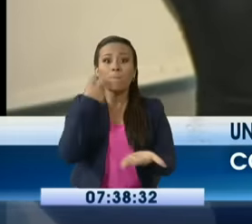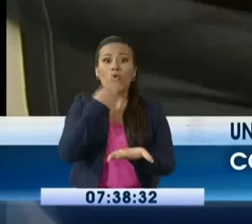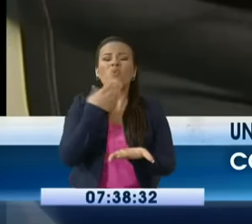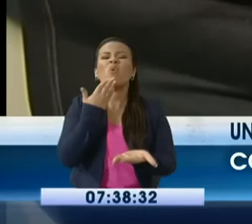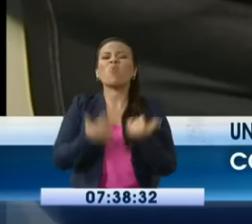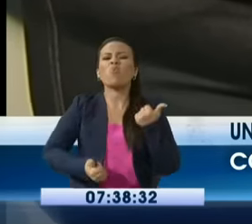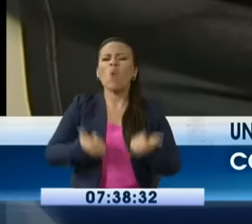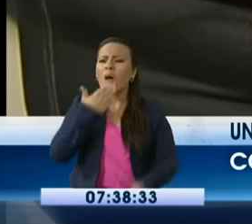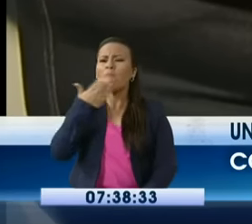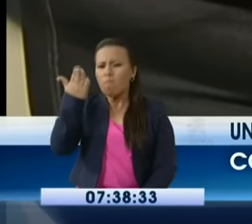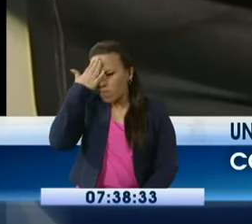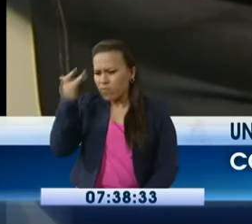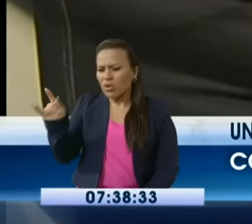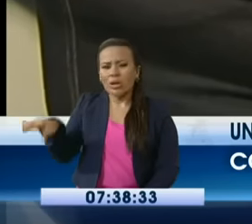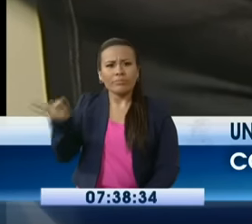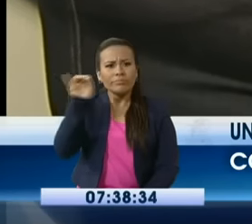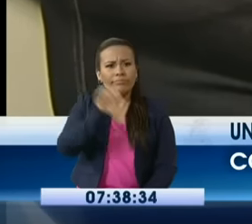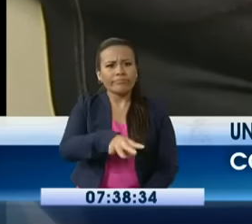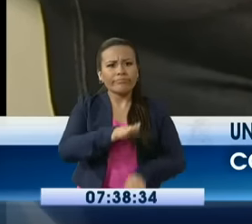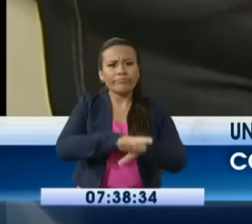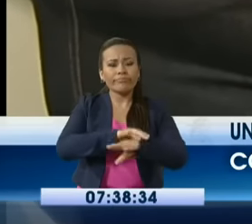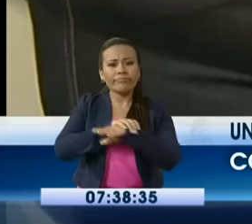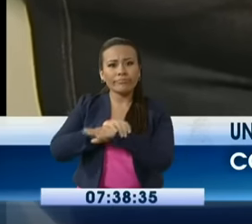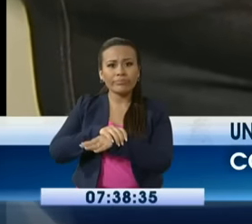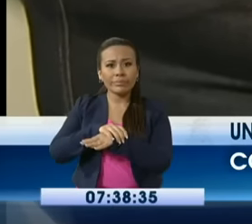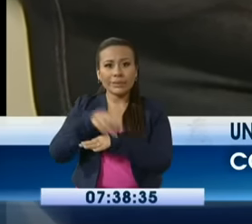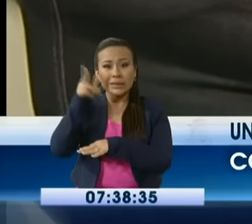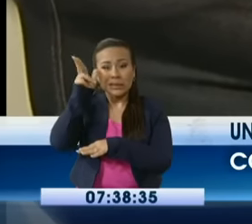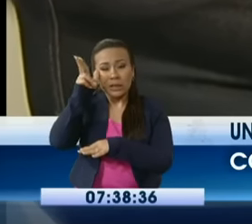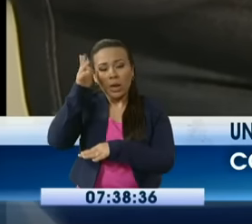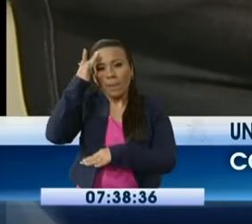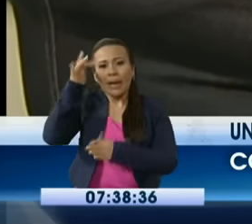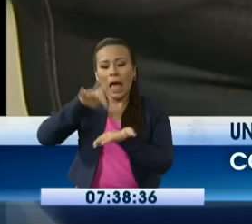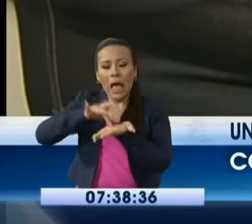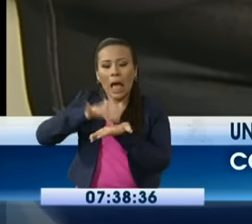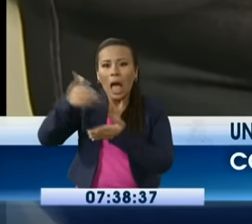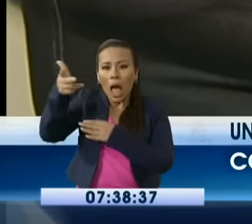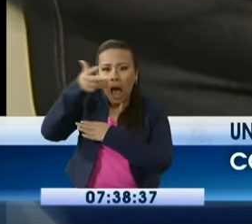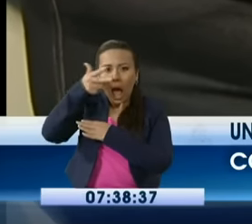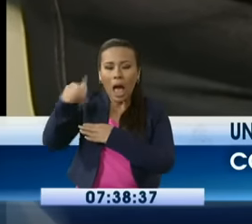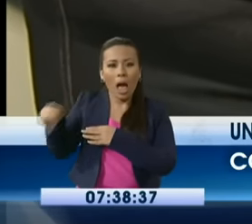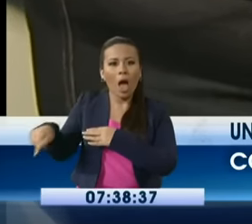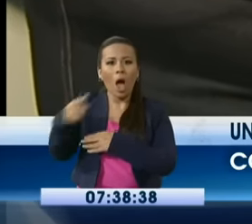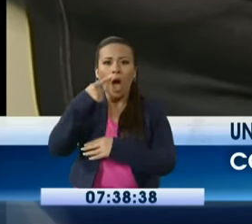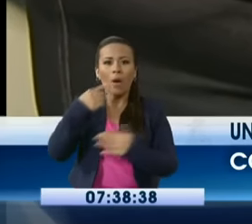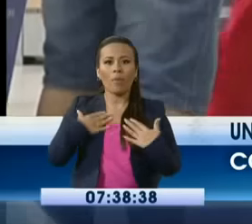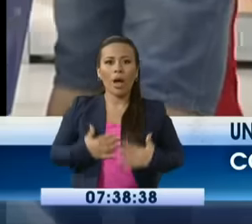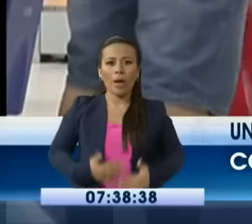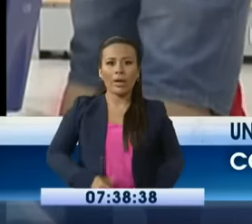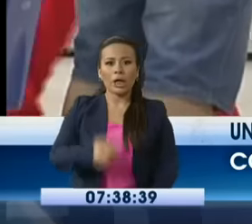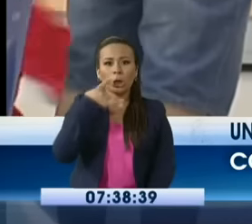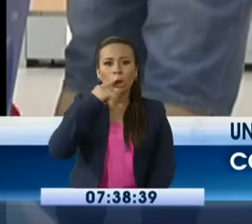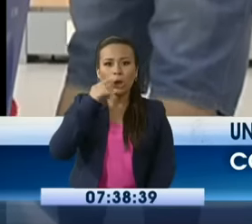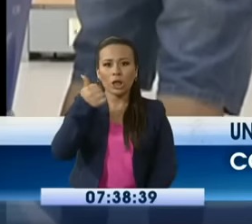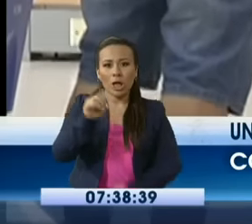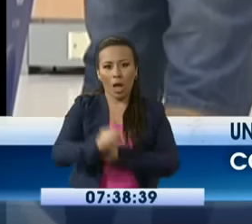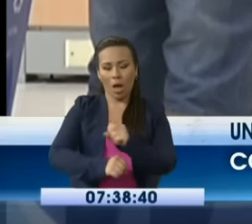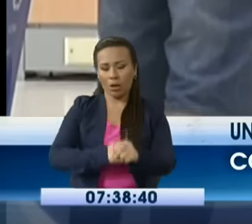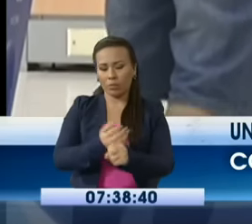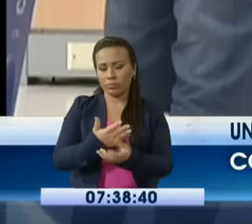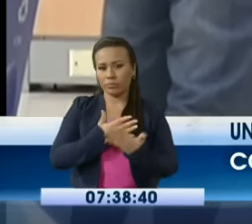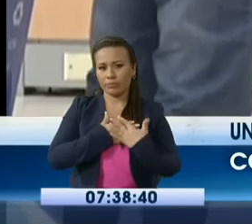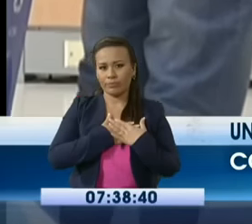evidenciaría la intencionalidad del aprendido hacia el menor de tan solo 10 años. Nos